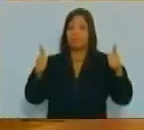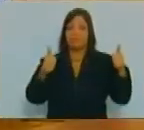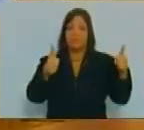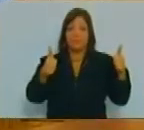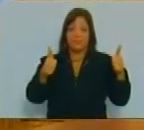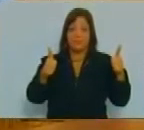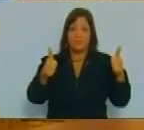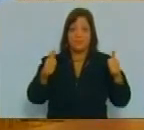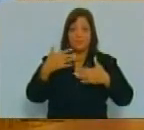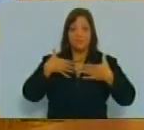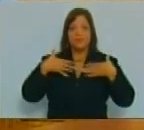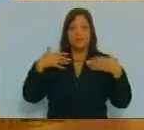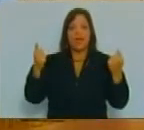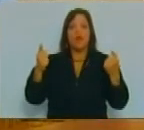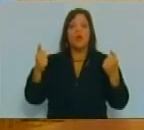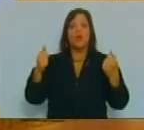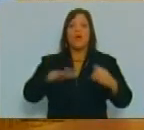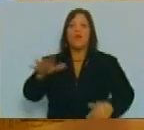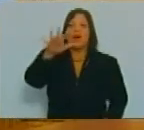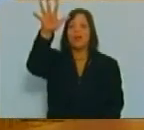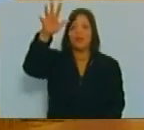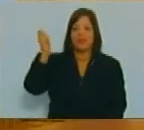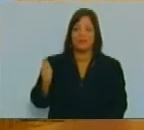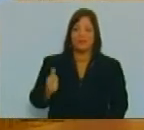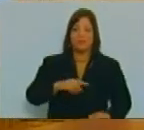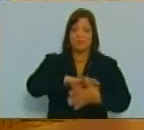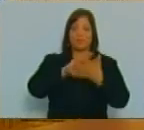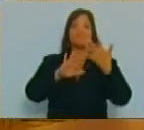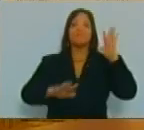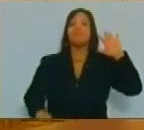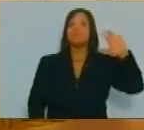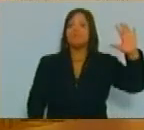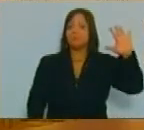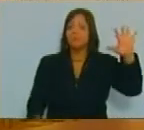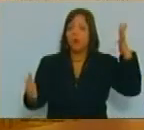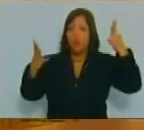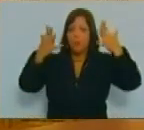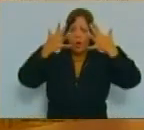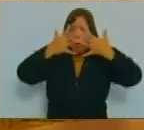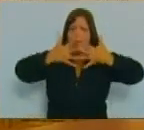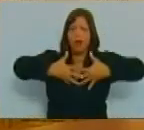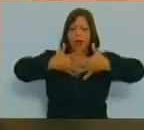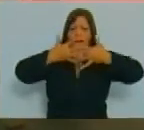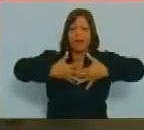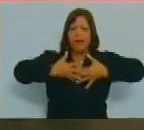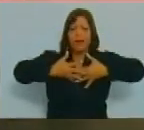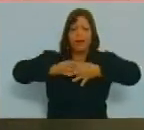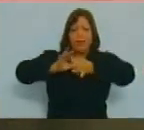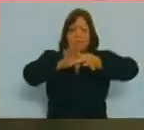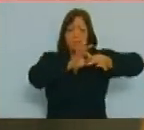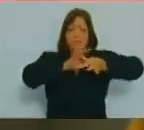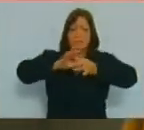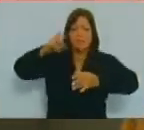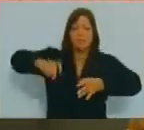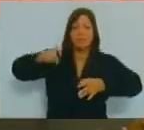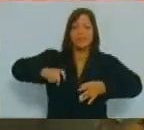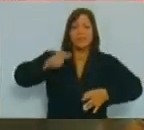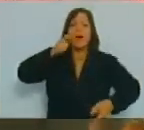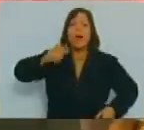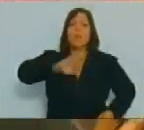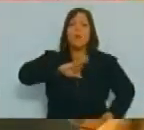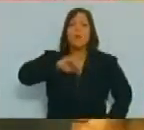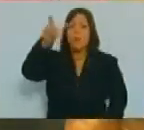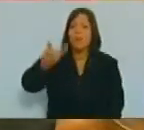la salud con barrio adentro como nosotros integramos todas las necesidades que tiene el pueblo